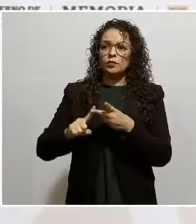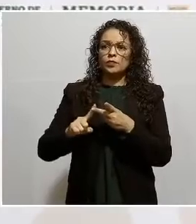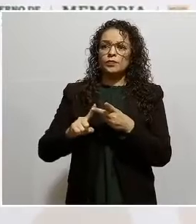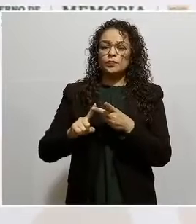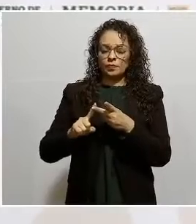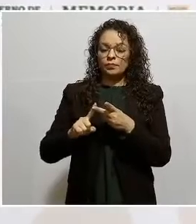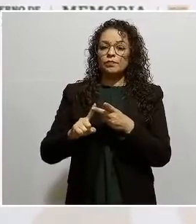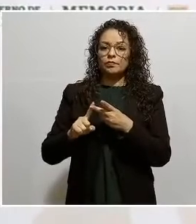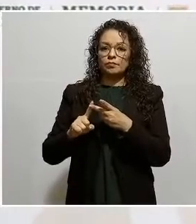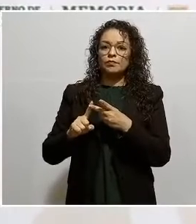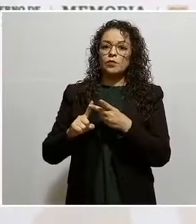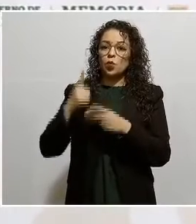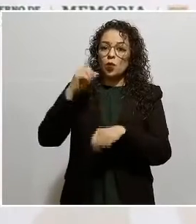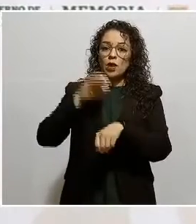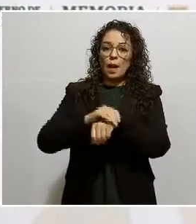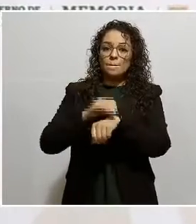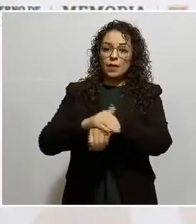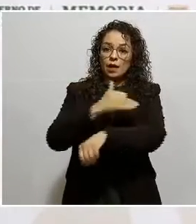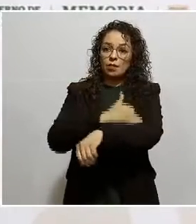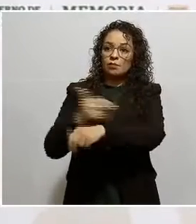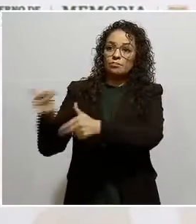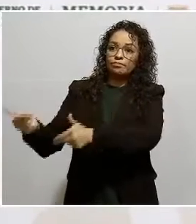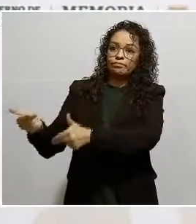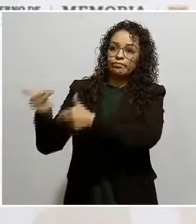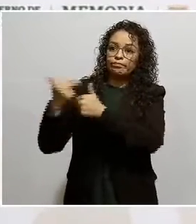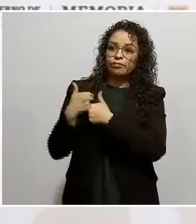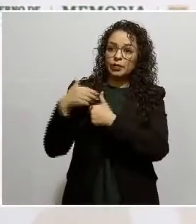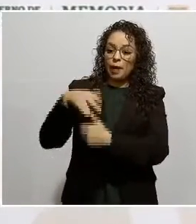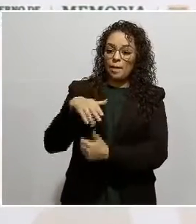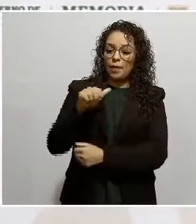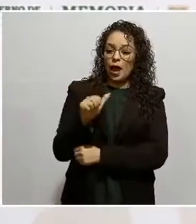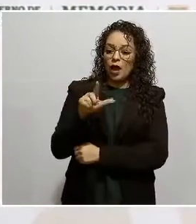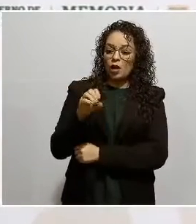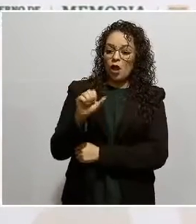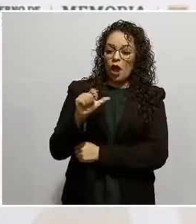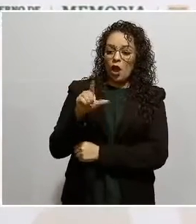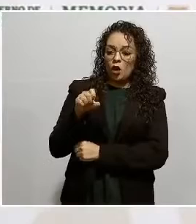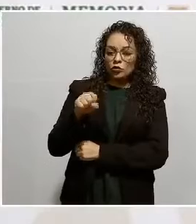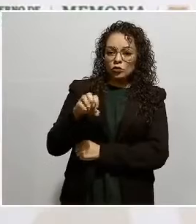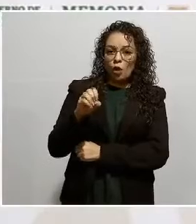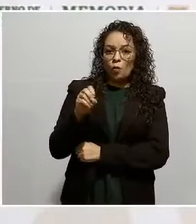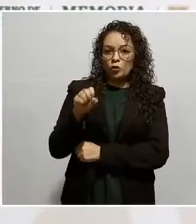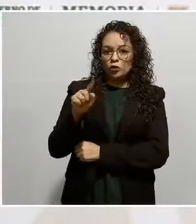de la familia, Mario Alonso Ostolaza.